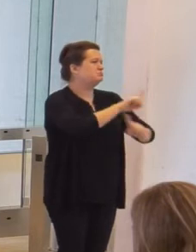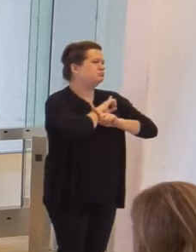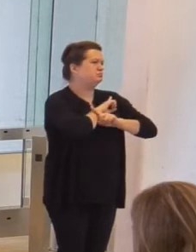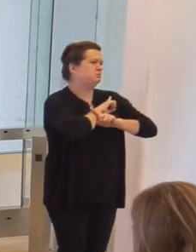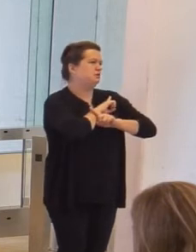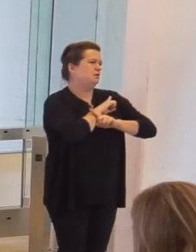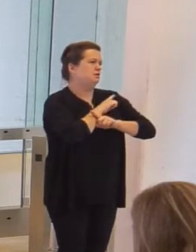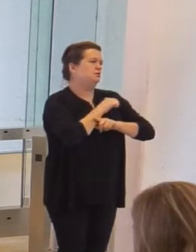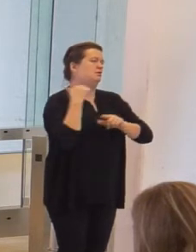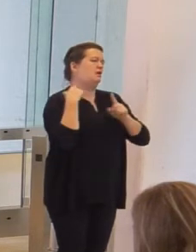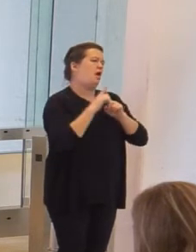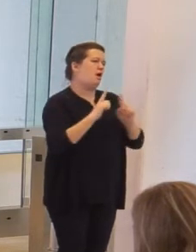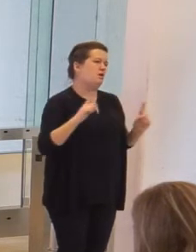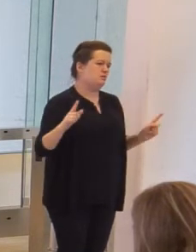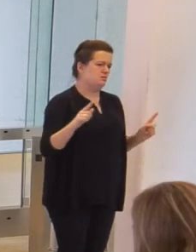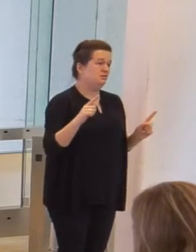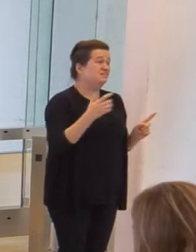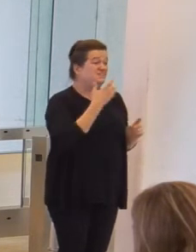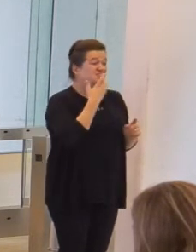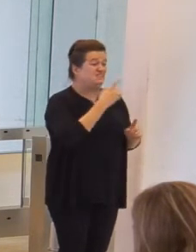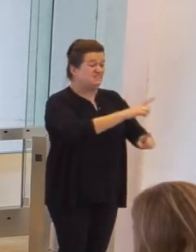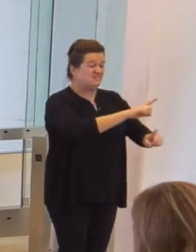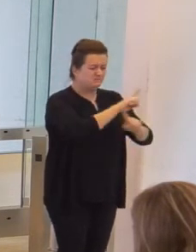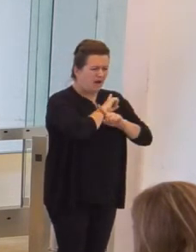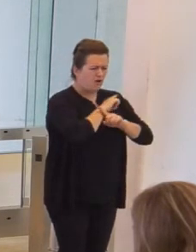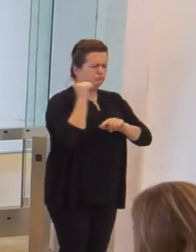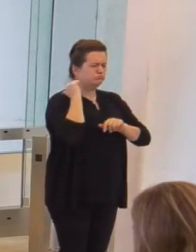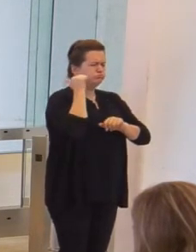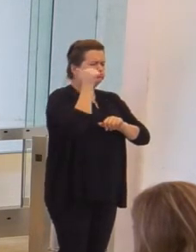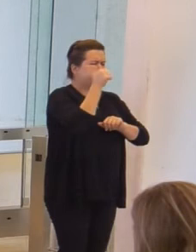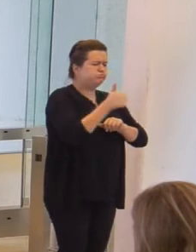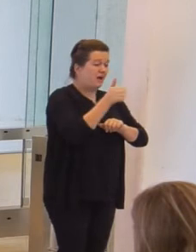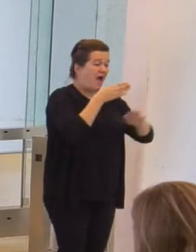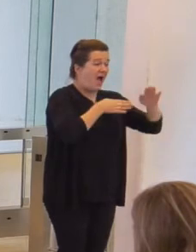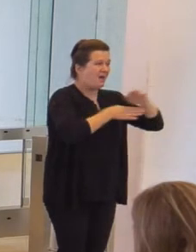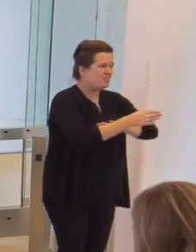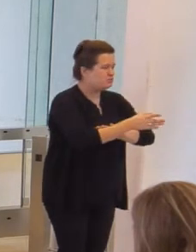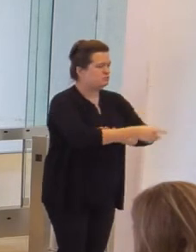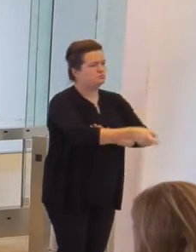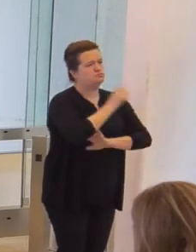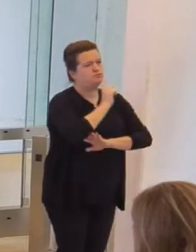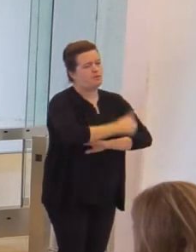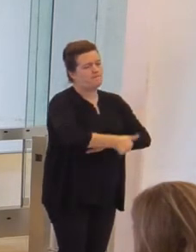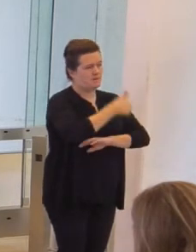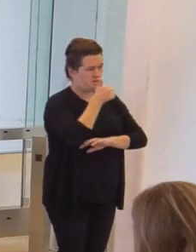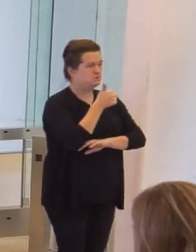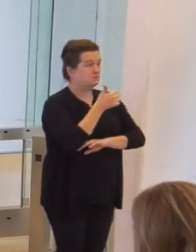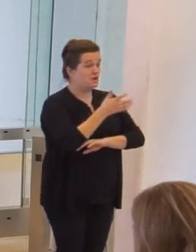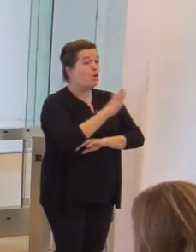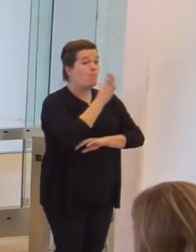Cuanto más tiempo se lleva desempleado, más difícil es acceder. Por eso es muy necesario que haya